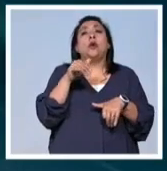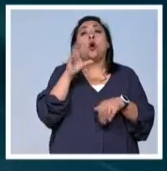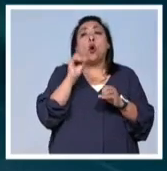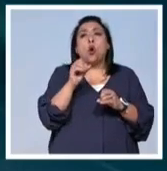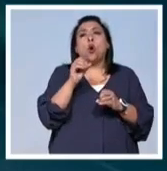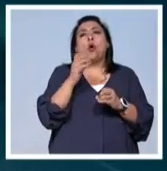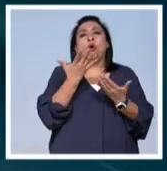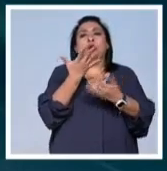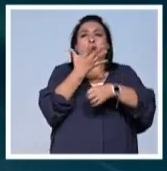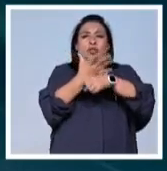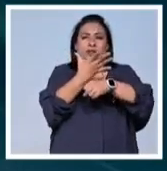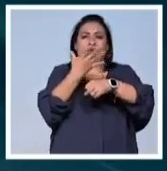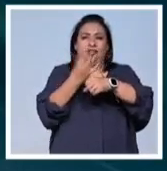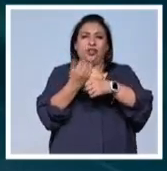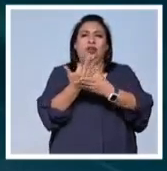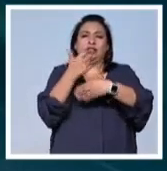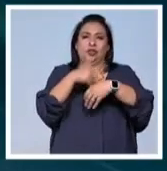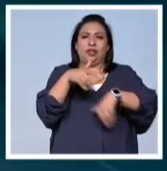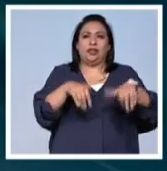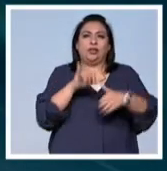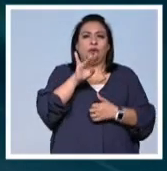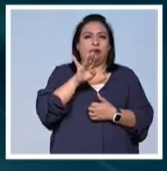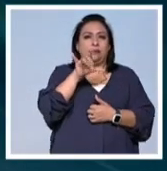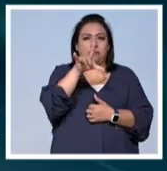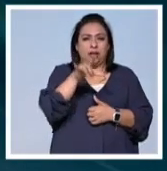coordinación Nacional de teatro del inbal